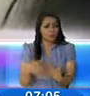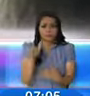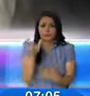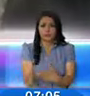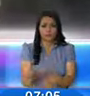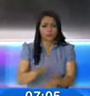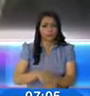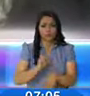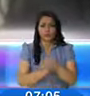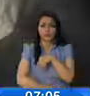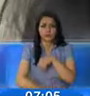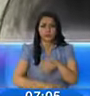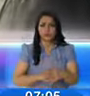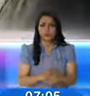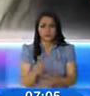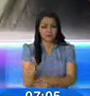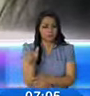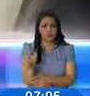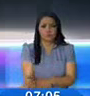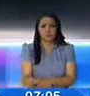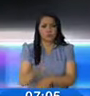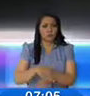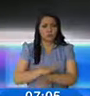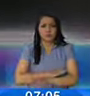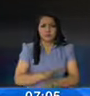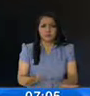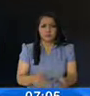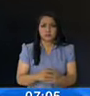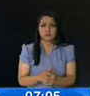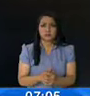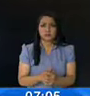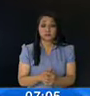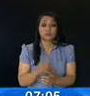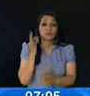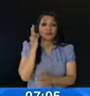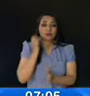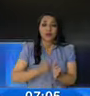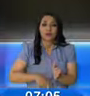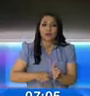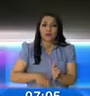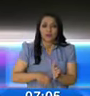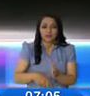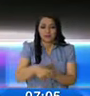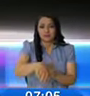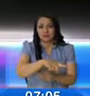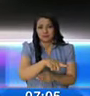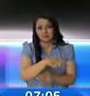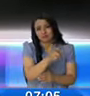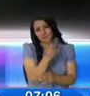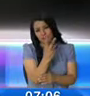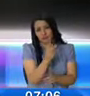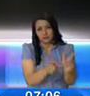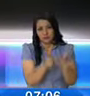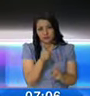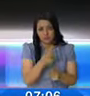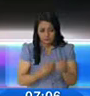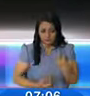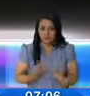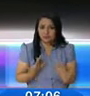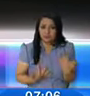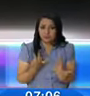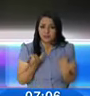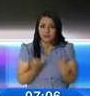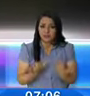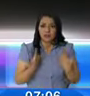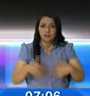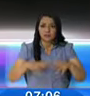que hizo eso. Cuidado. Pero nada más. Giovanni Luis, abogado defensor de las personas perjudicadas, señala que se realizan las